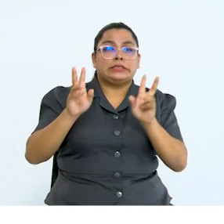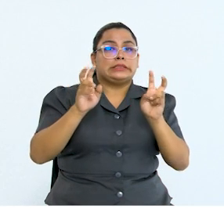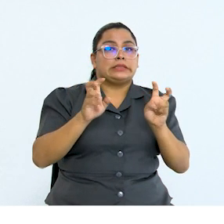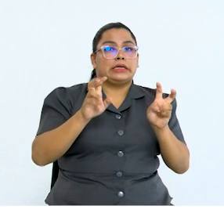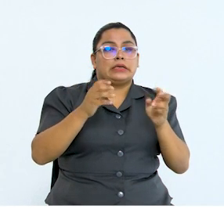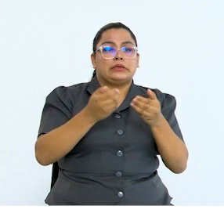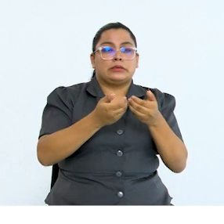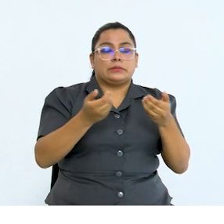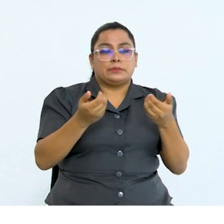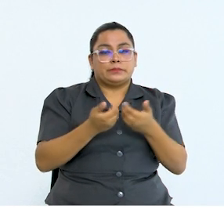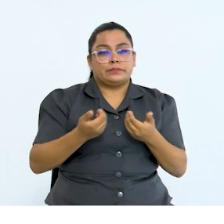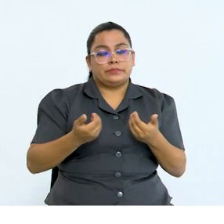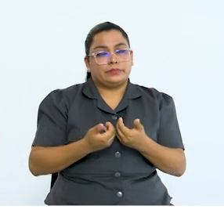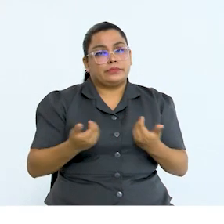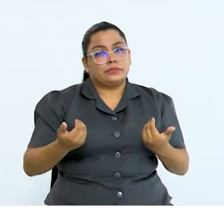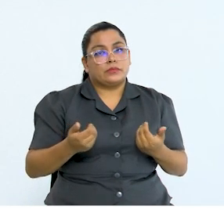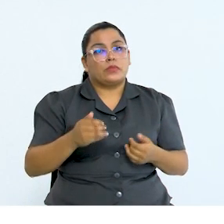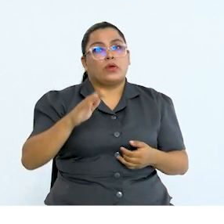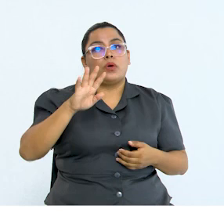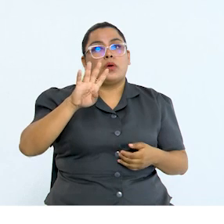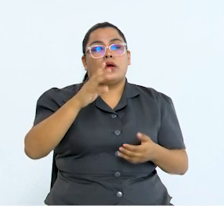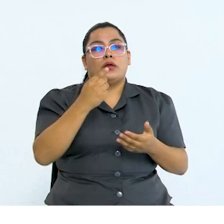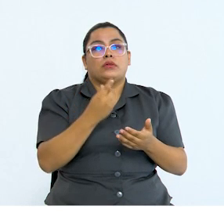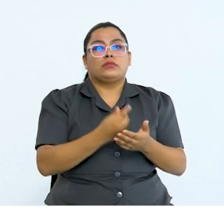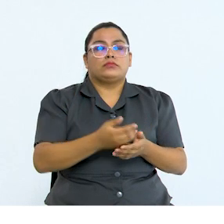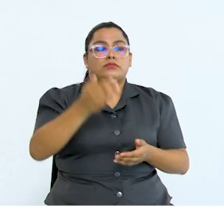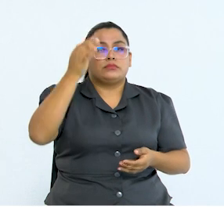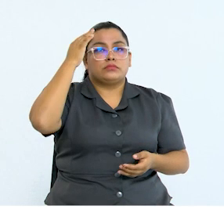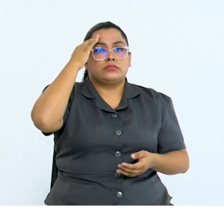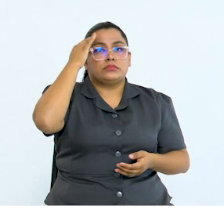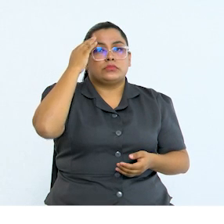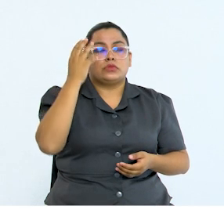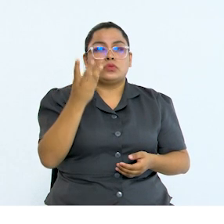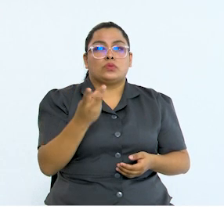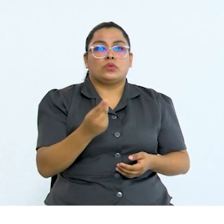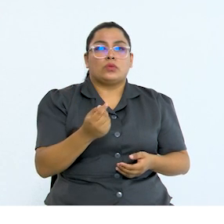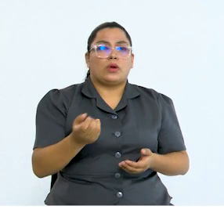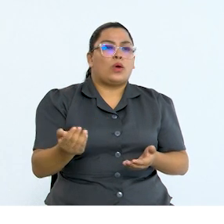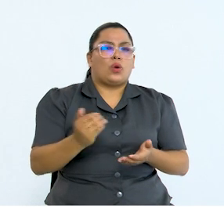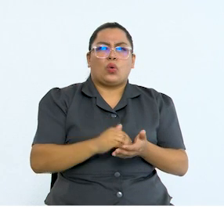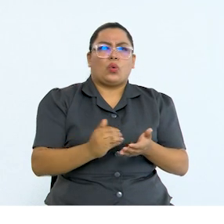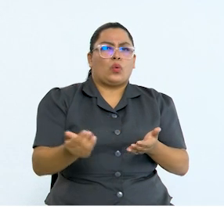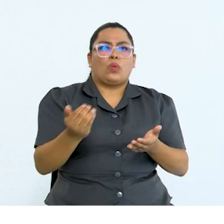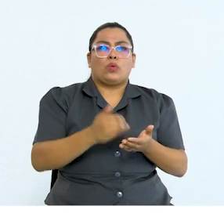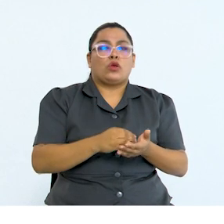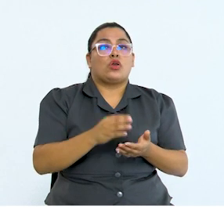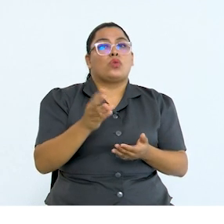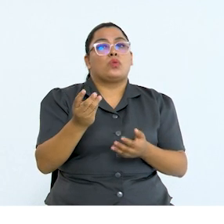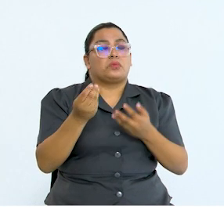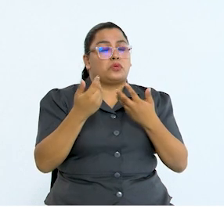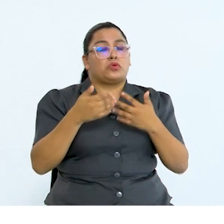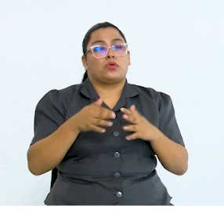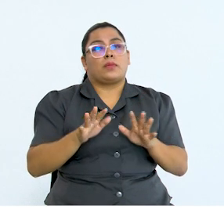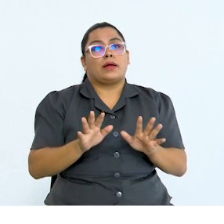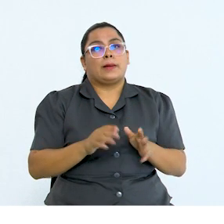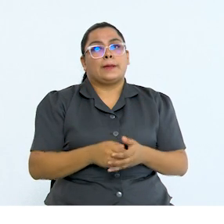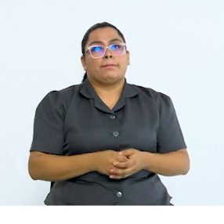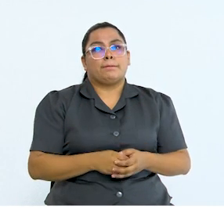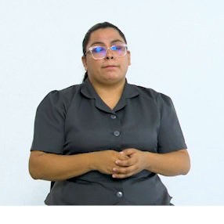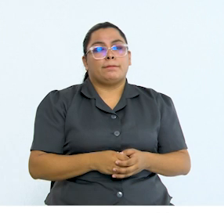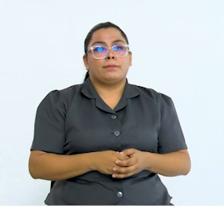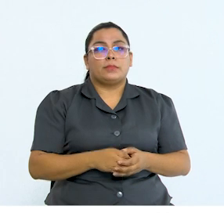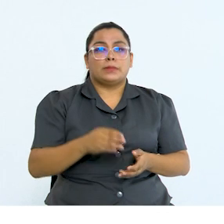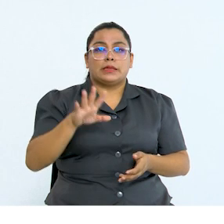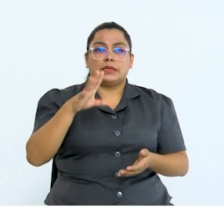de contenidos se distribuye así. En cuarto grado se conoce la cantidad de veces con números